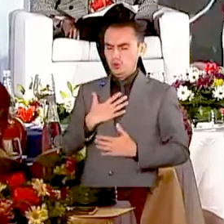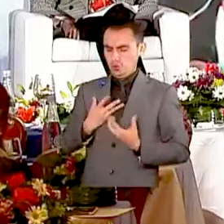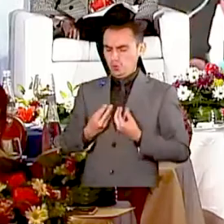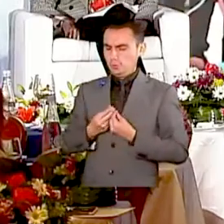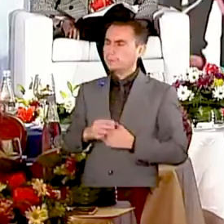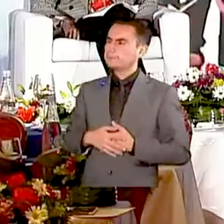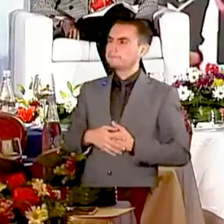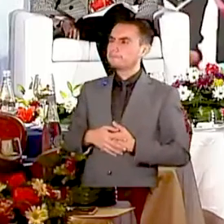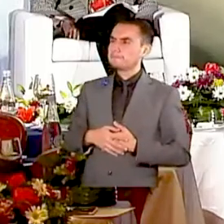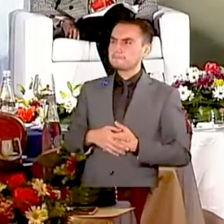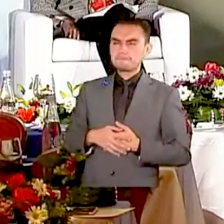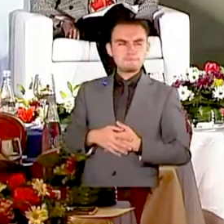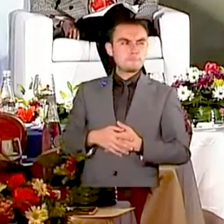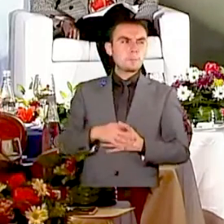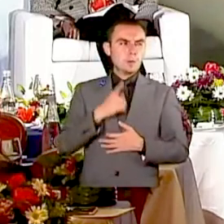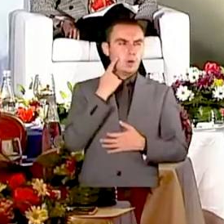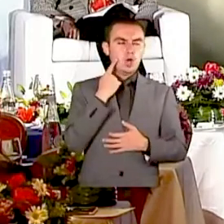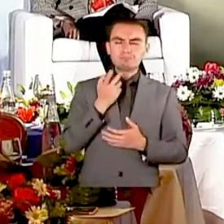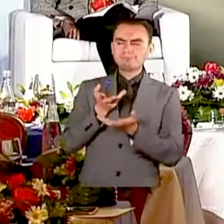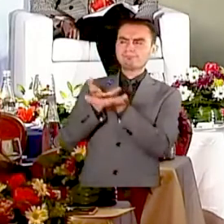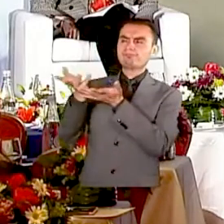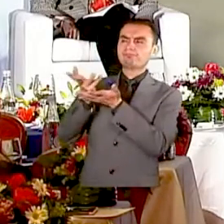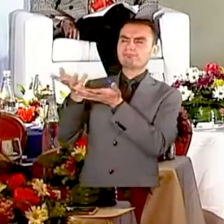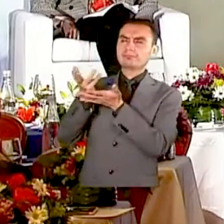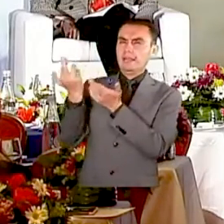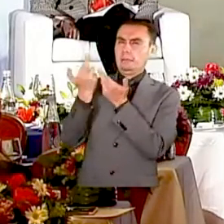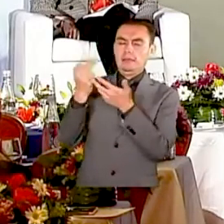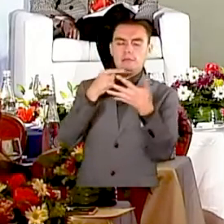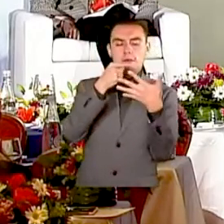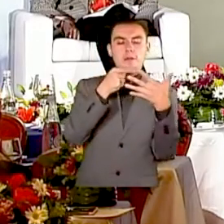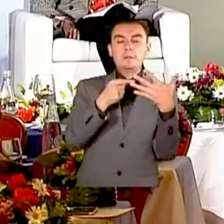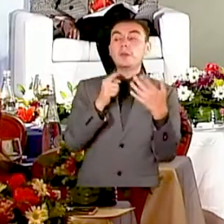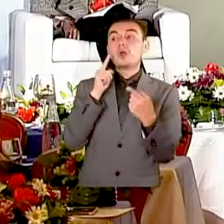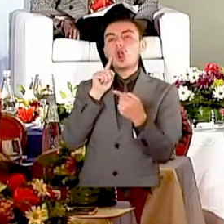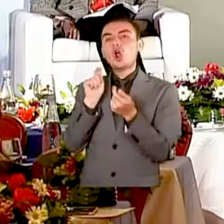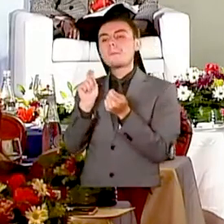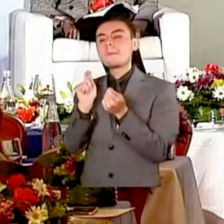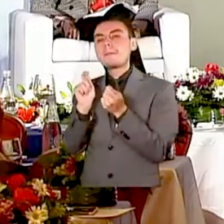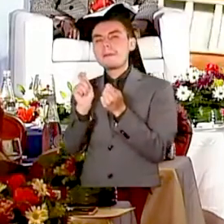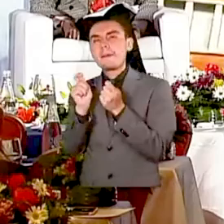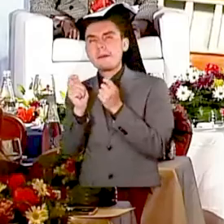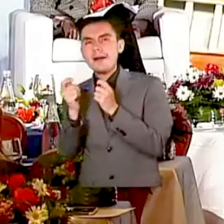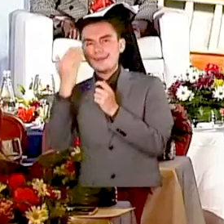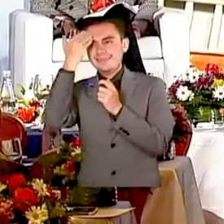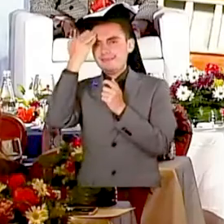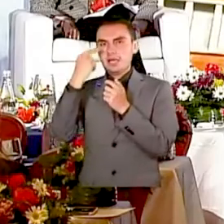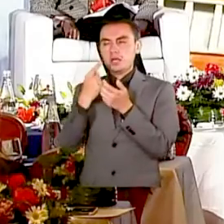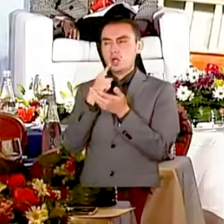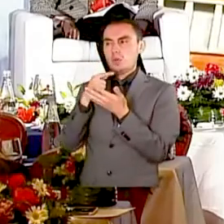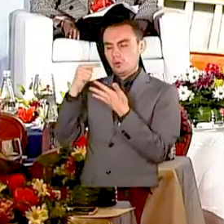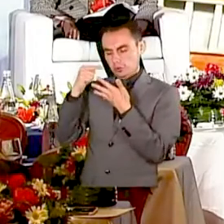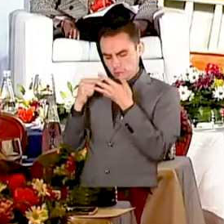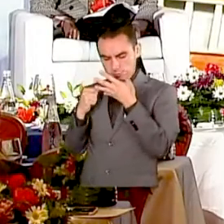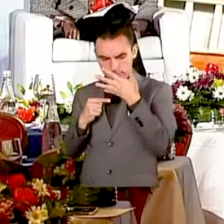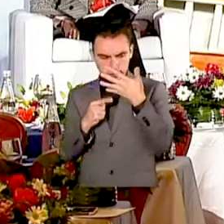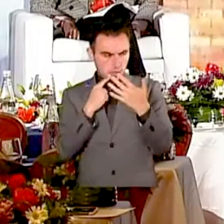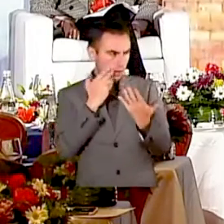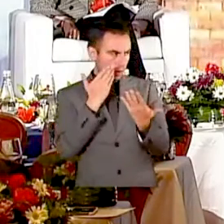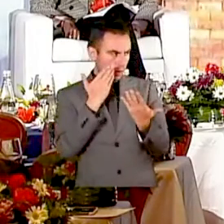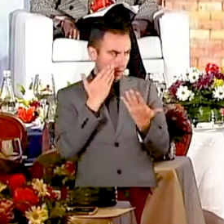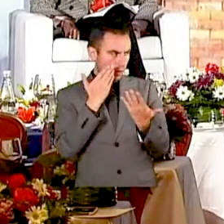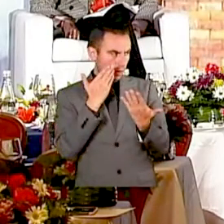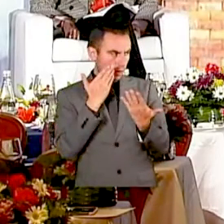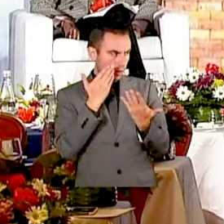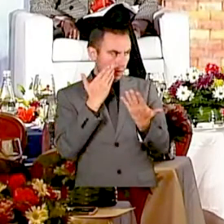unas observaciones reiteradas con el propósito de que se modificaran los pliegos de condiciones, se